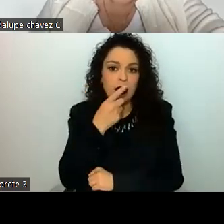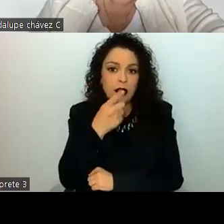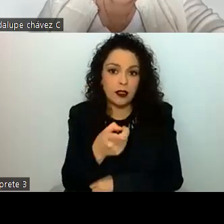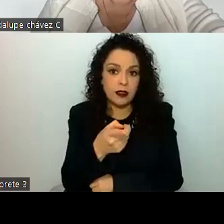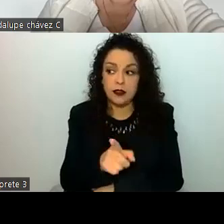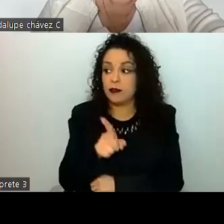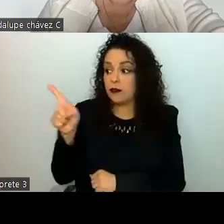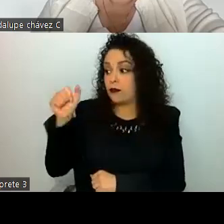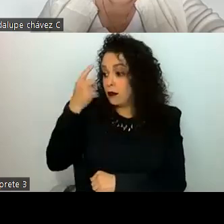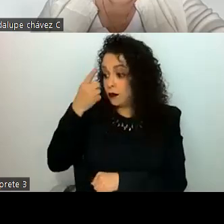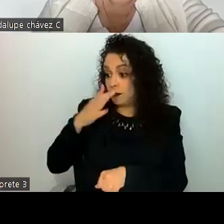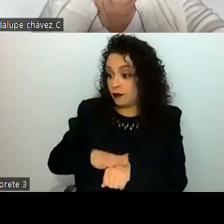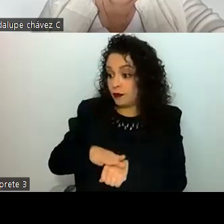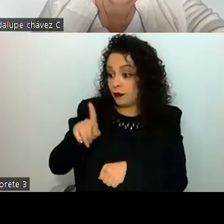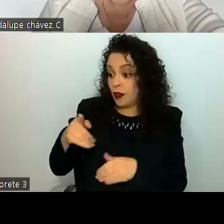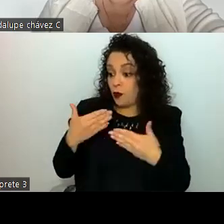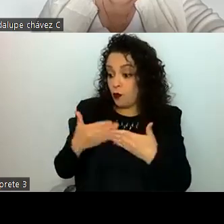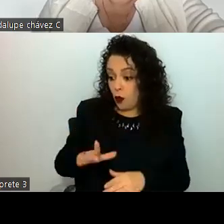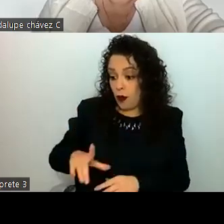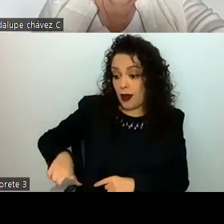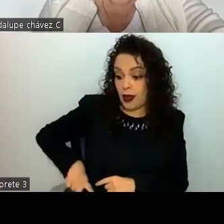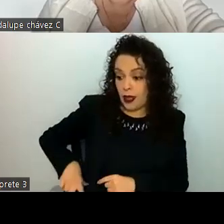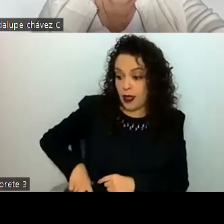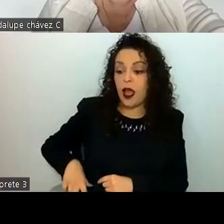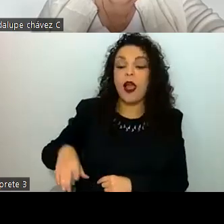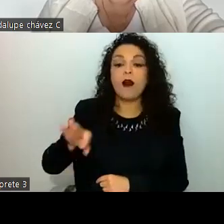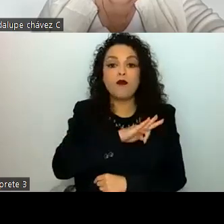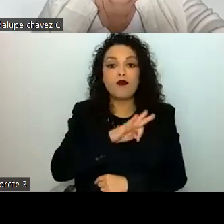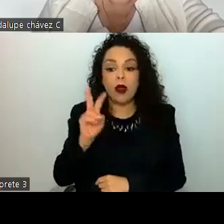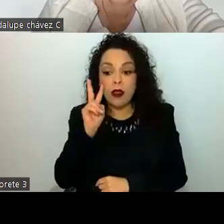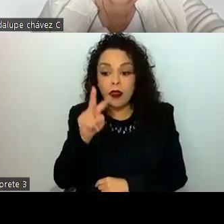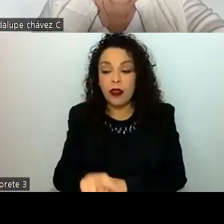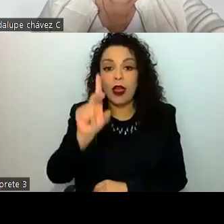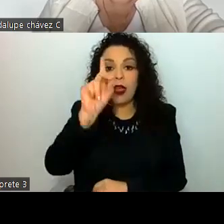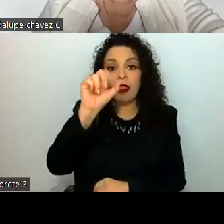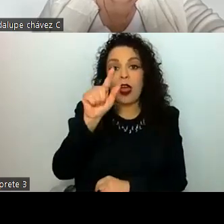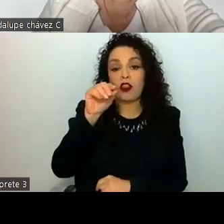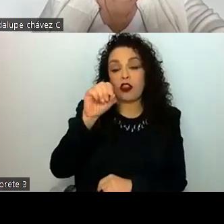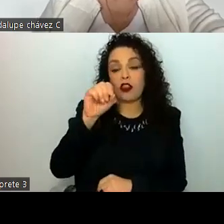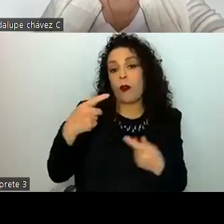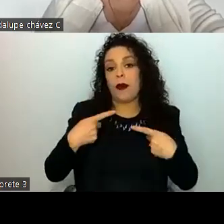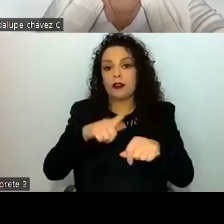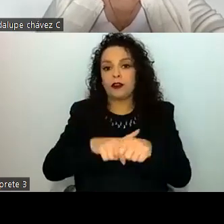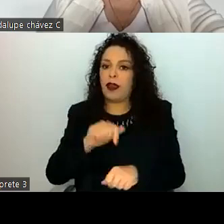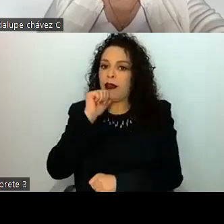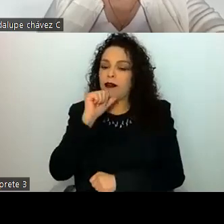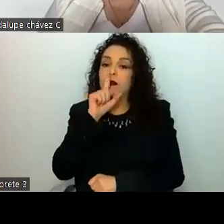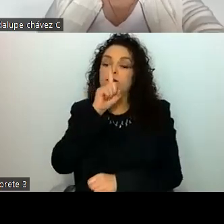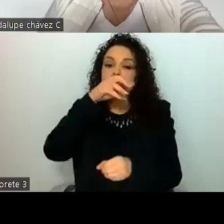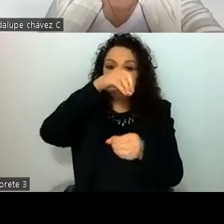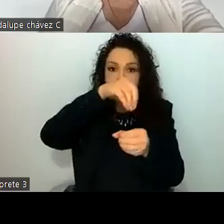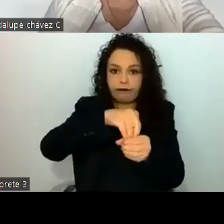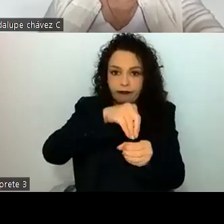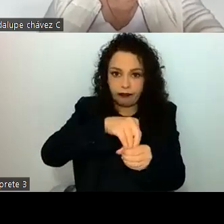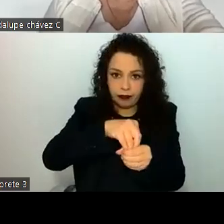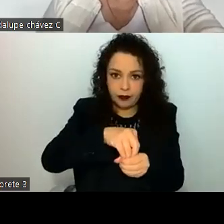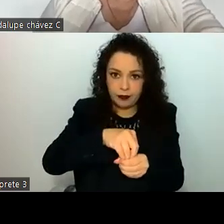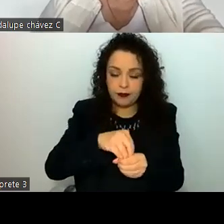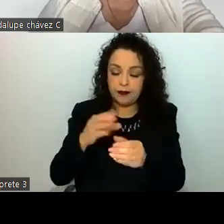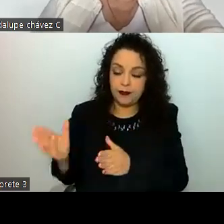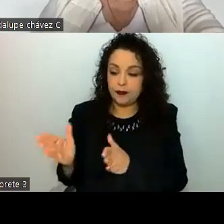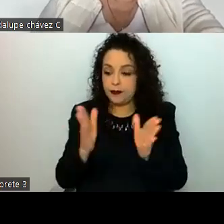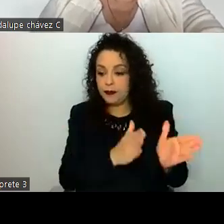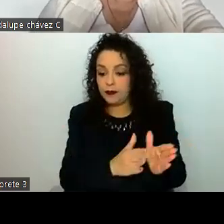pública tendrá acceso a ningún dato personal. Cabe señalar que los parámetros en materia de protección de datos